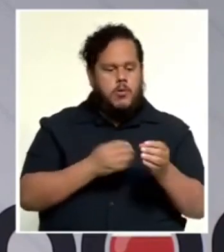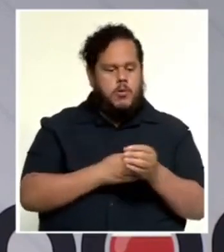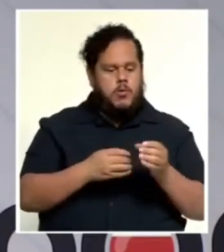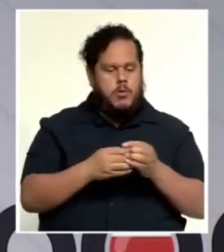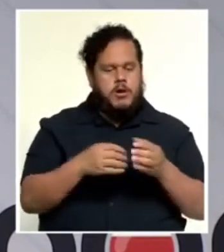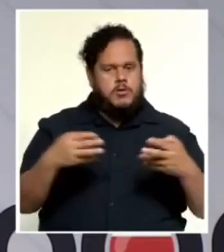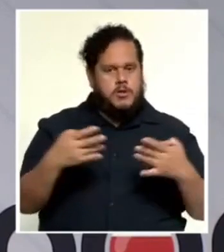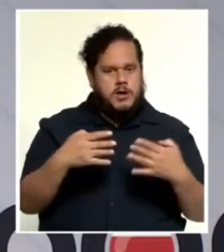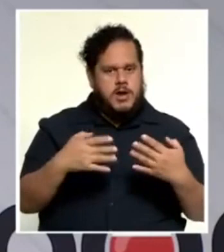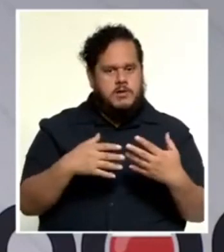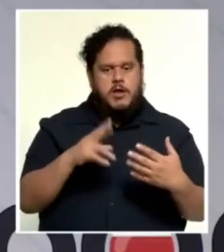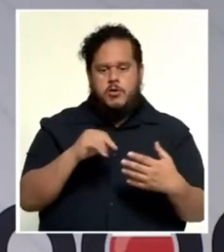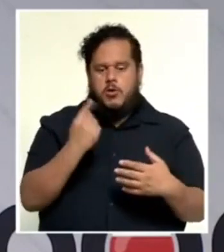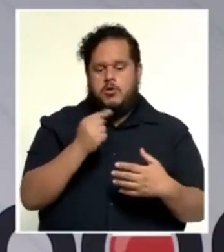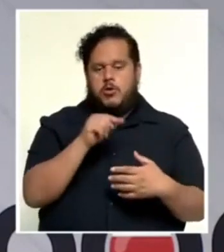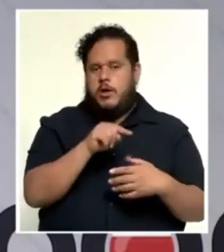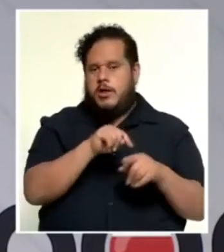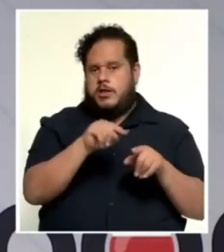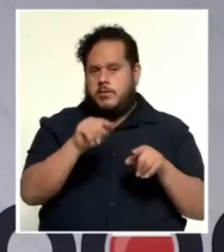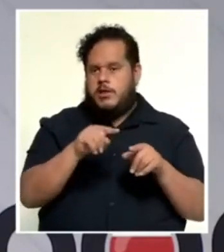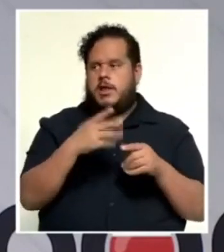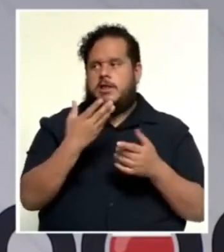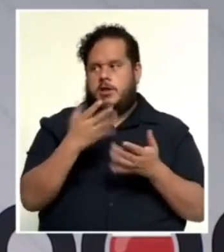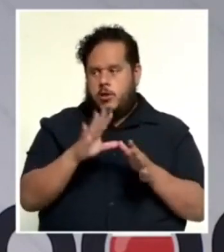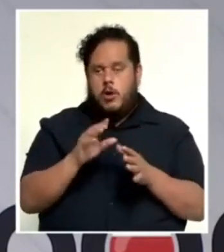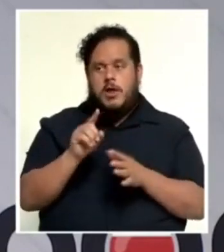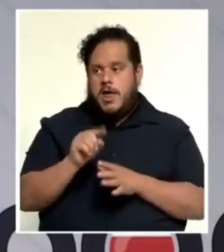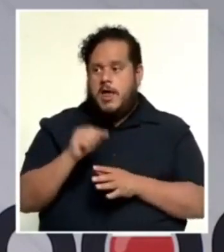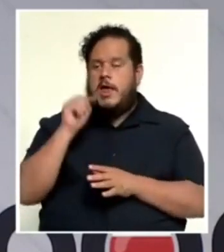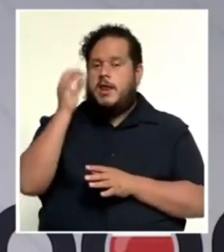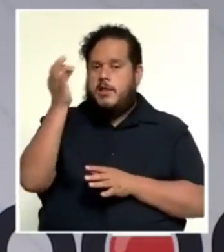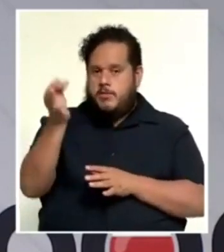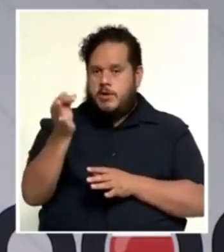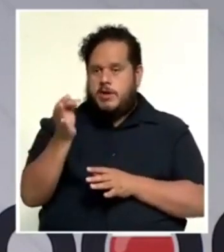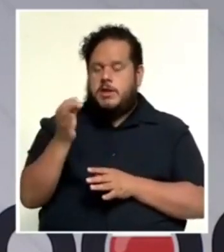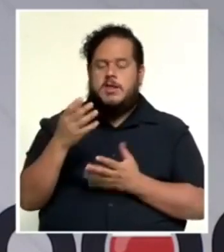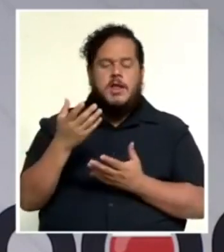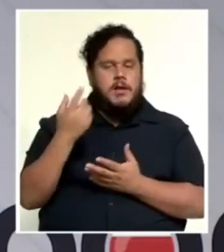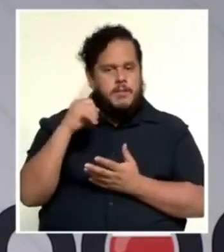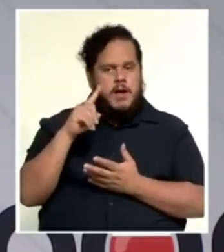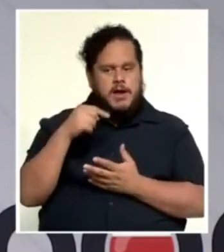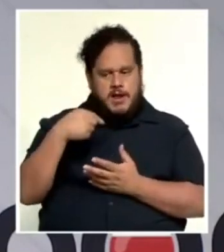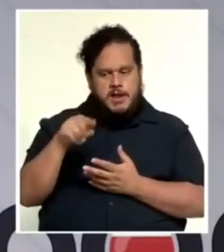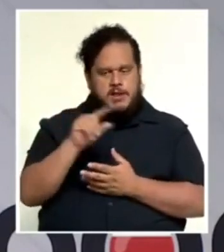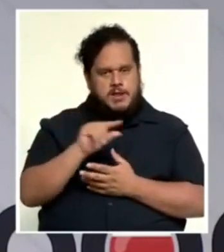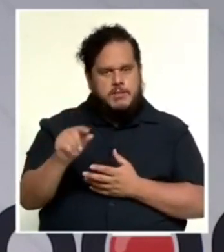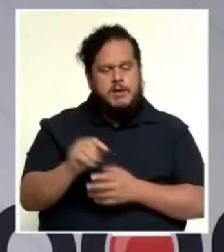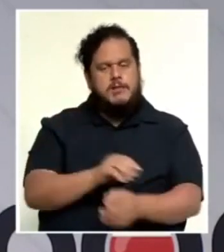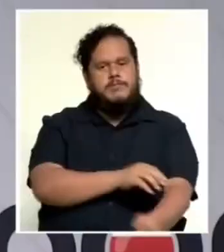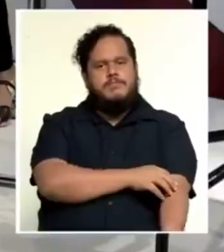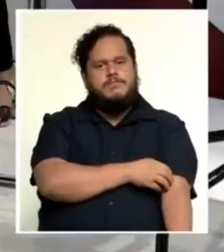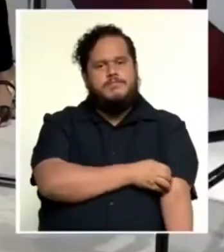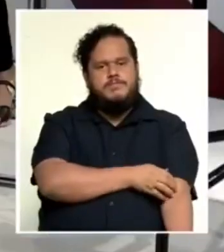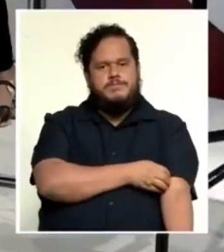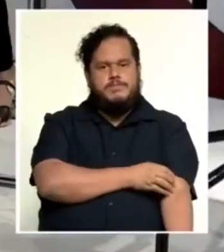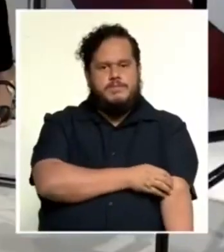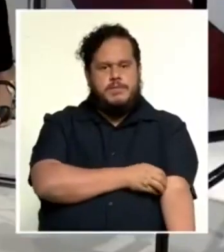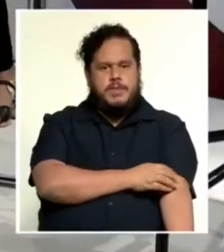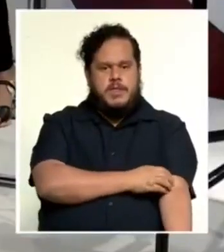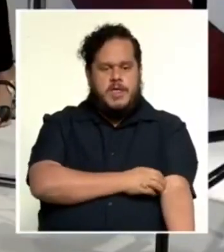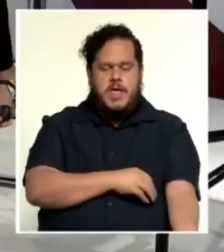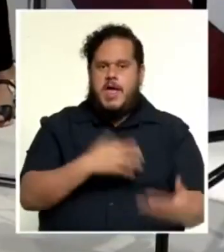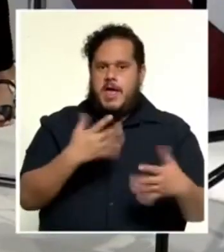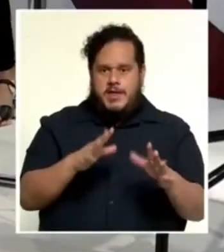encuesta, sino las encuestas próximas a las que ustedes también han hecho referencias y se tienen previstas para esta semana. Creo que ya está operando el